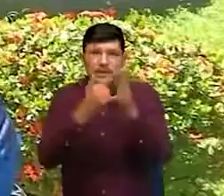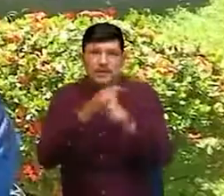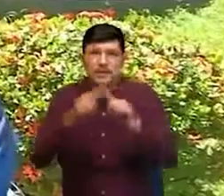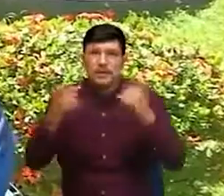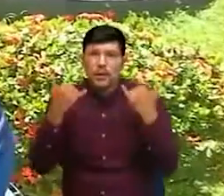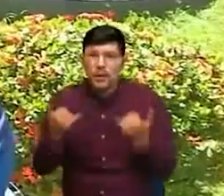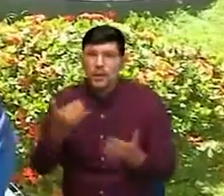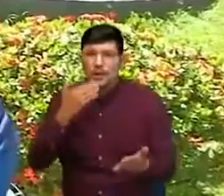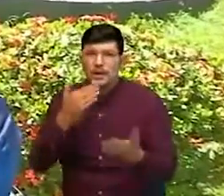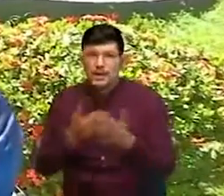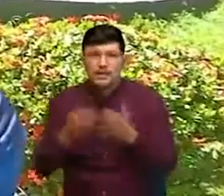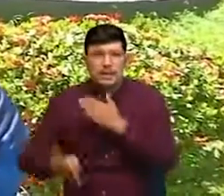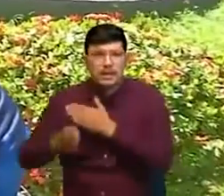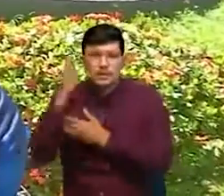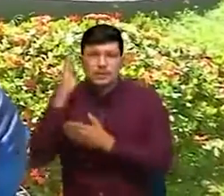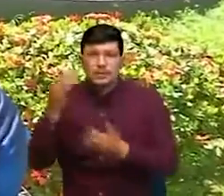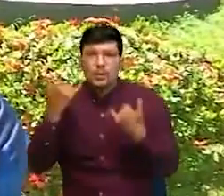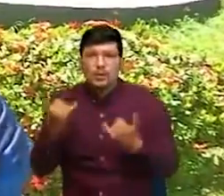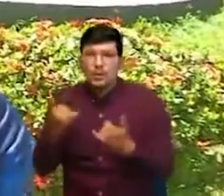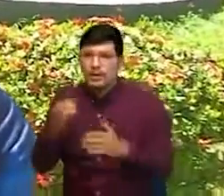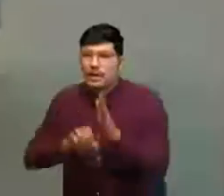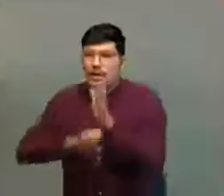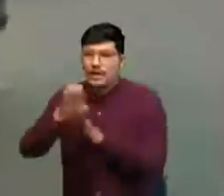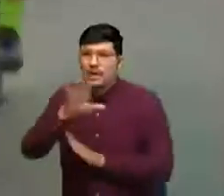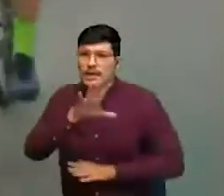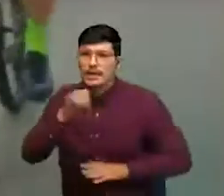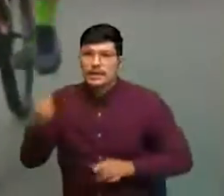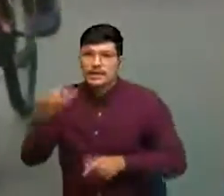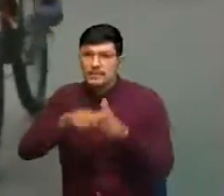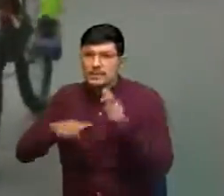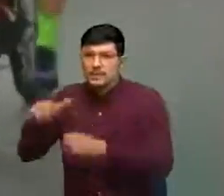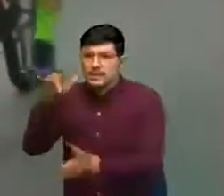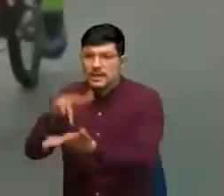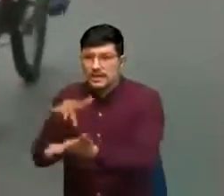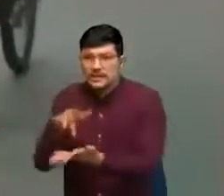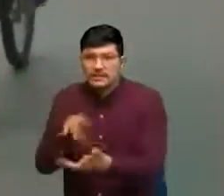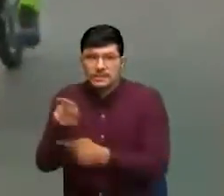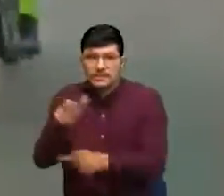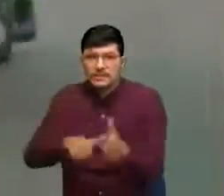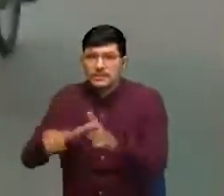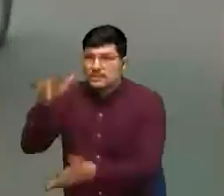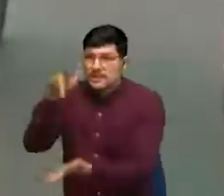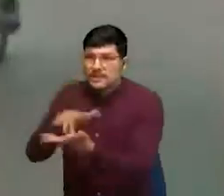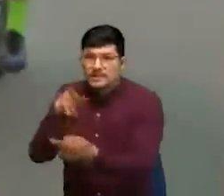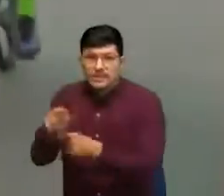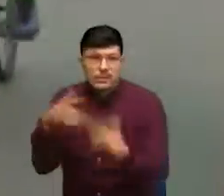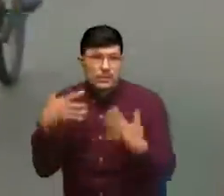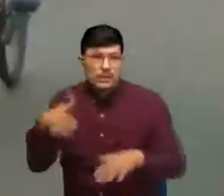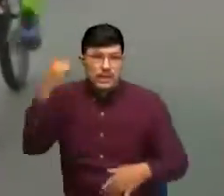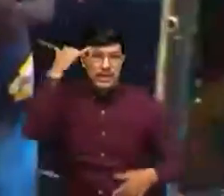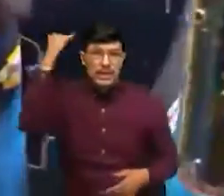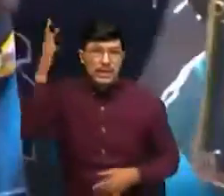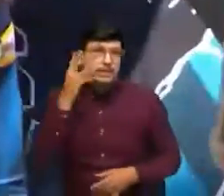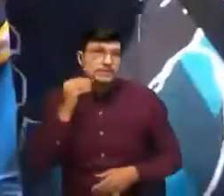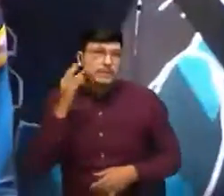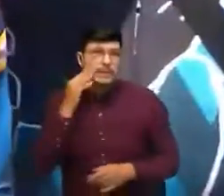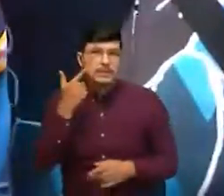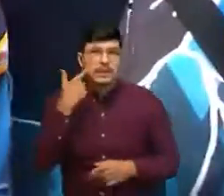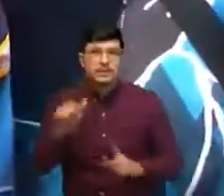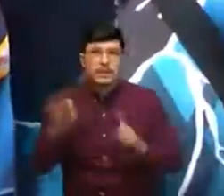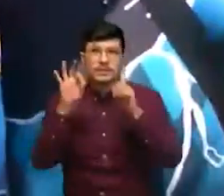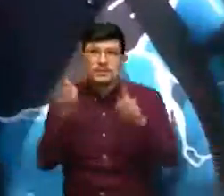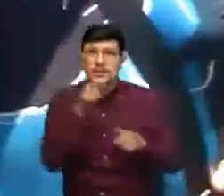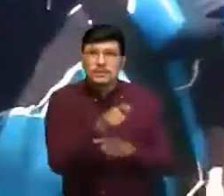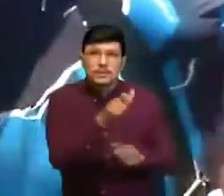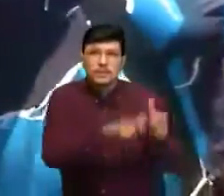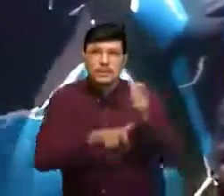total éxito. Hemos inscrito 500 personas en bicicleta. Los participantes se deleitaron con esta innovadora experiencia.